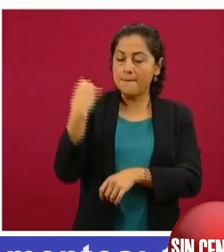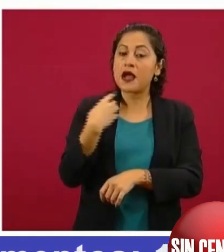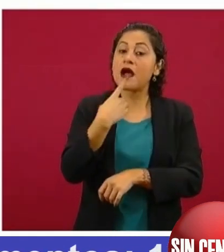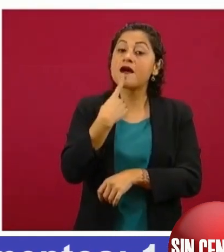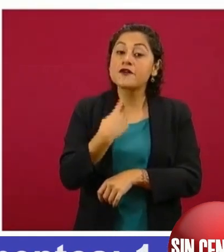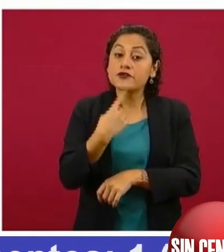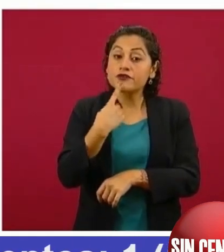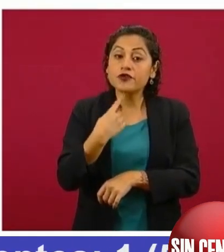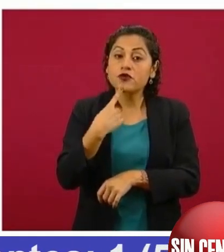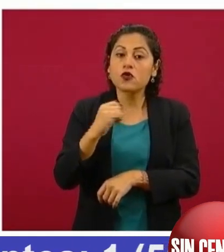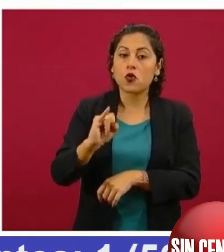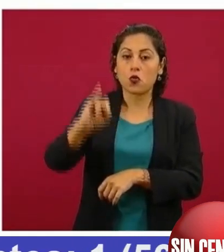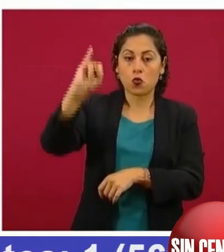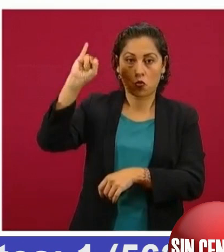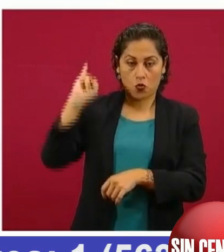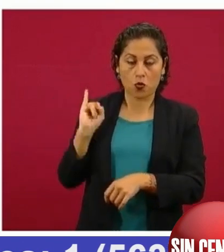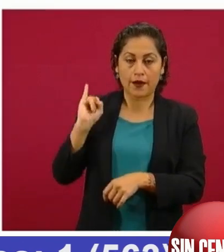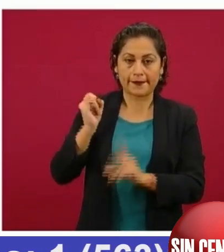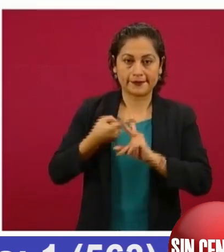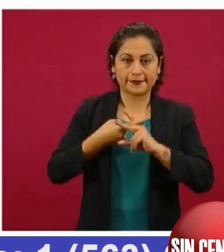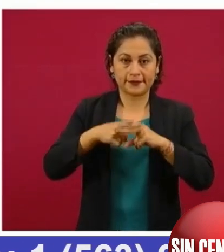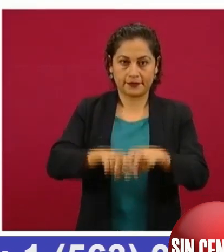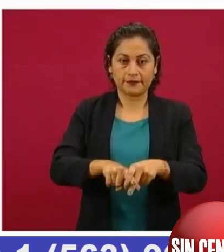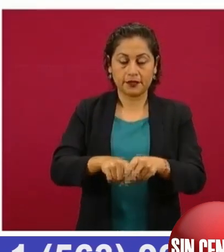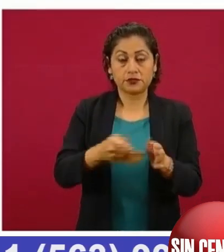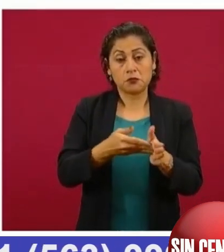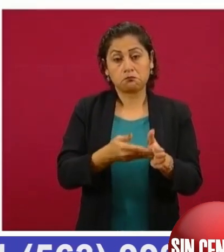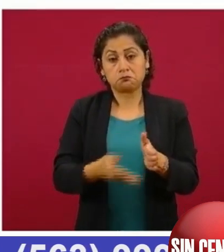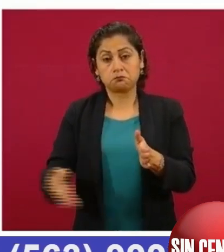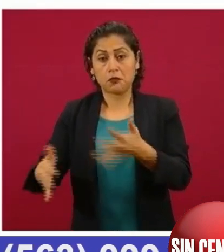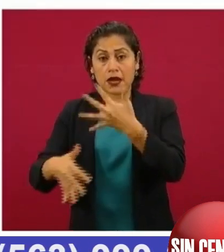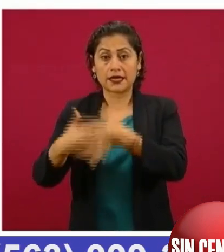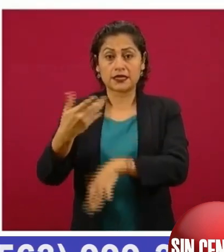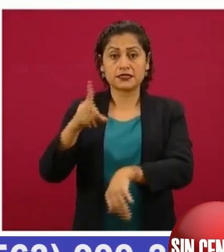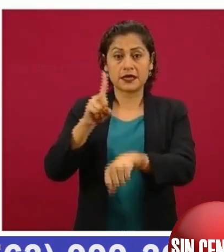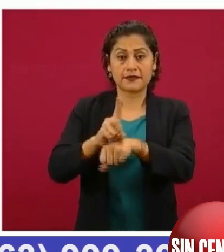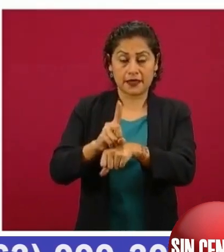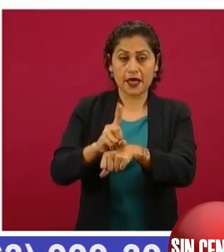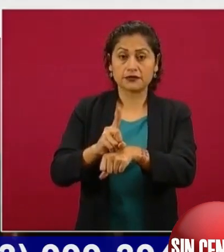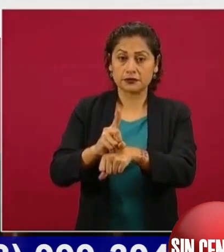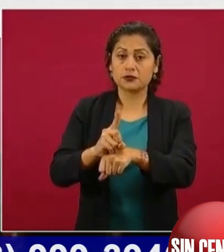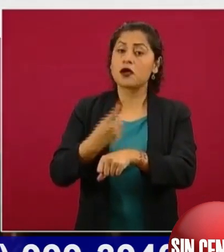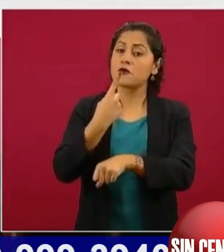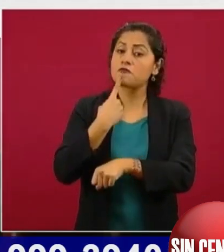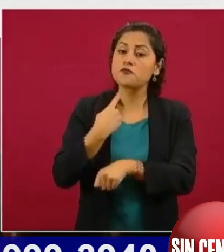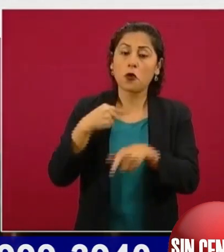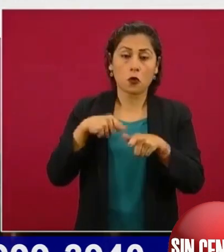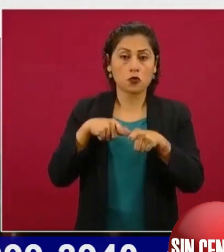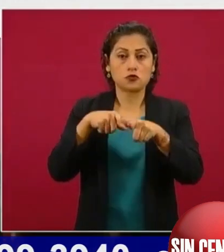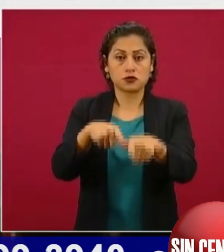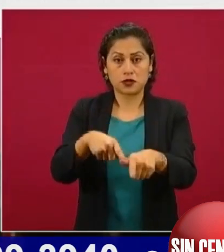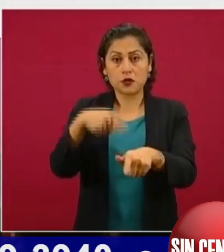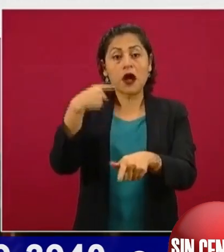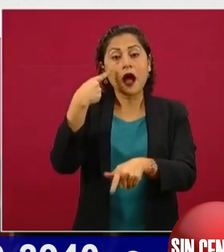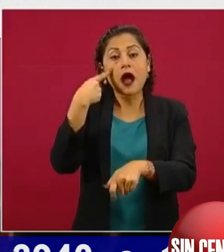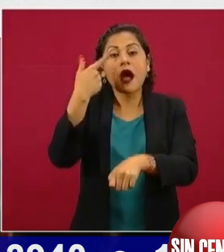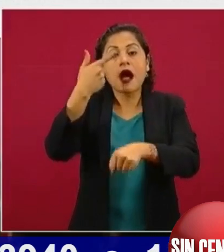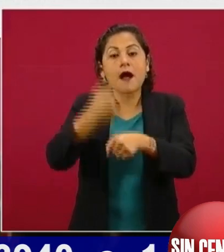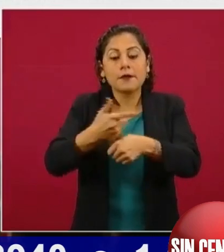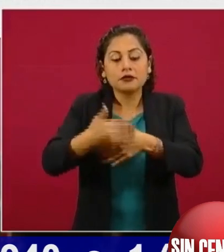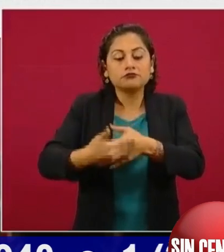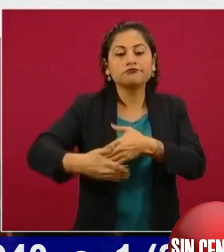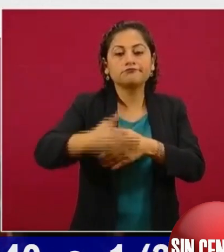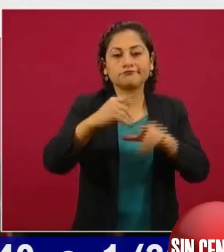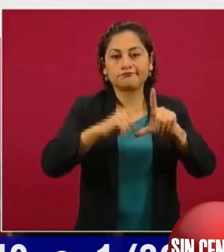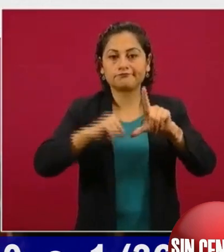jueves próximo pasado. Pero toda esta quincena estará en semáforo rojo hasta que cambie la trayectoria de sus curvas epidémicas.